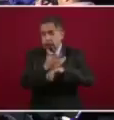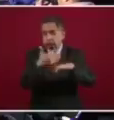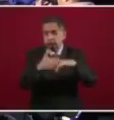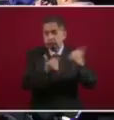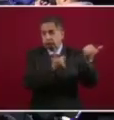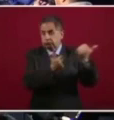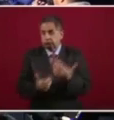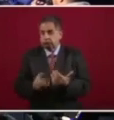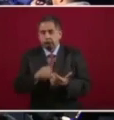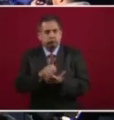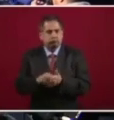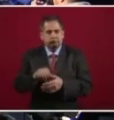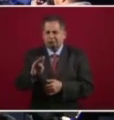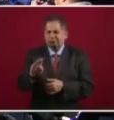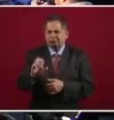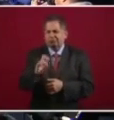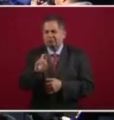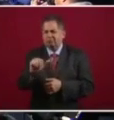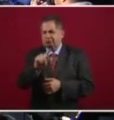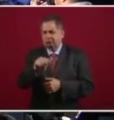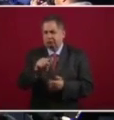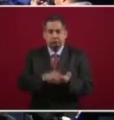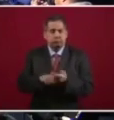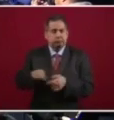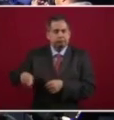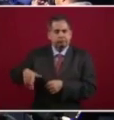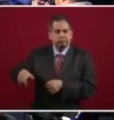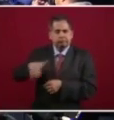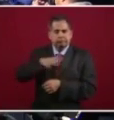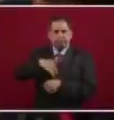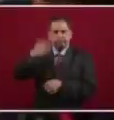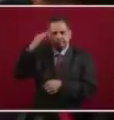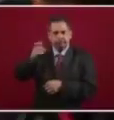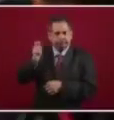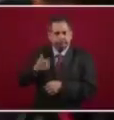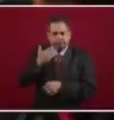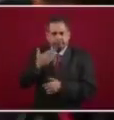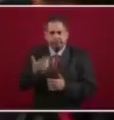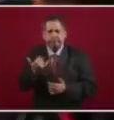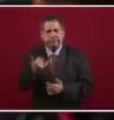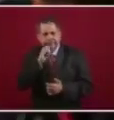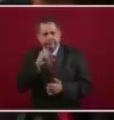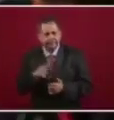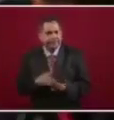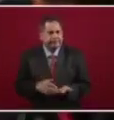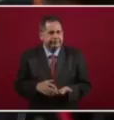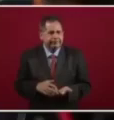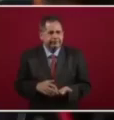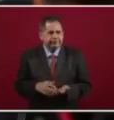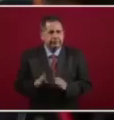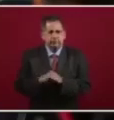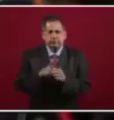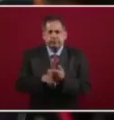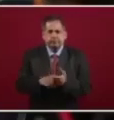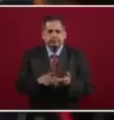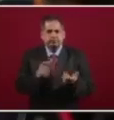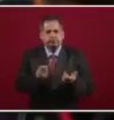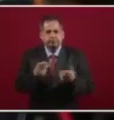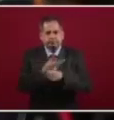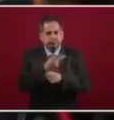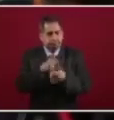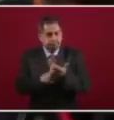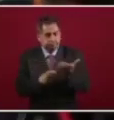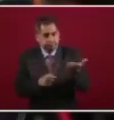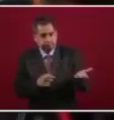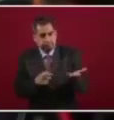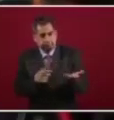como el famoso Barrett, que aquí el general debe conocer bien. Y ver si ya se, en este punto, si se pidió una